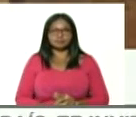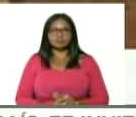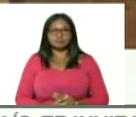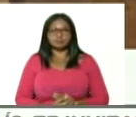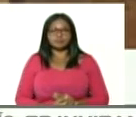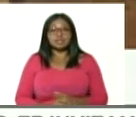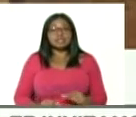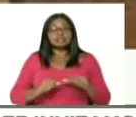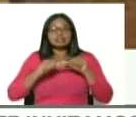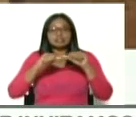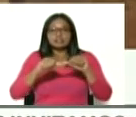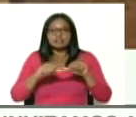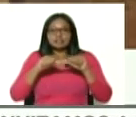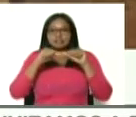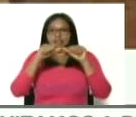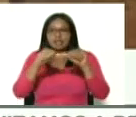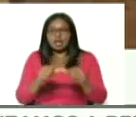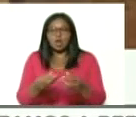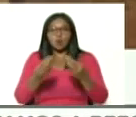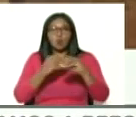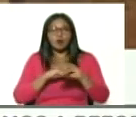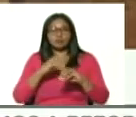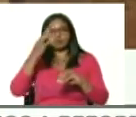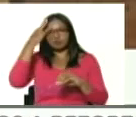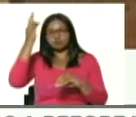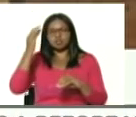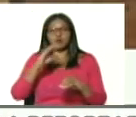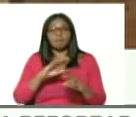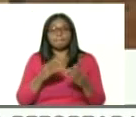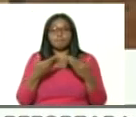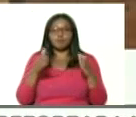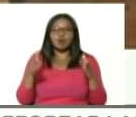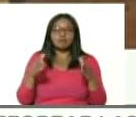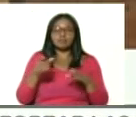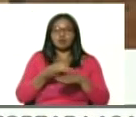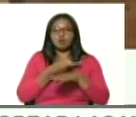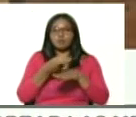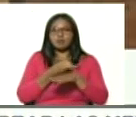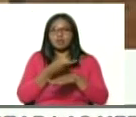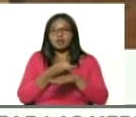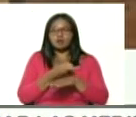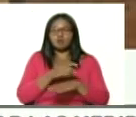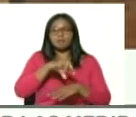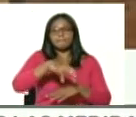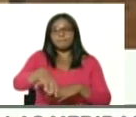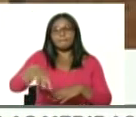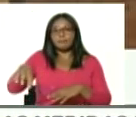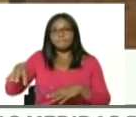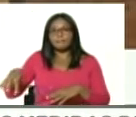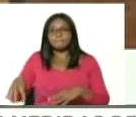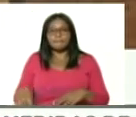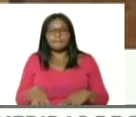avanzar hacia la conformación de los consejos populares de gobierno por sector.